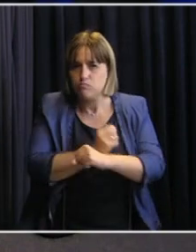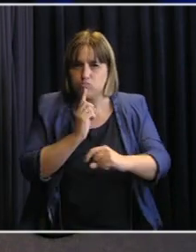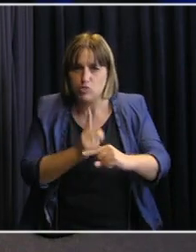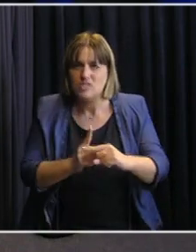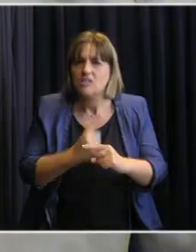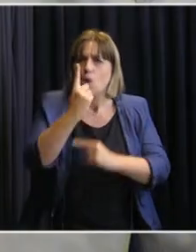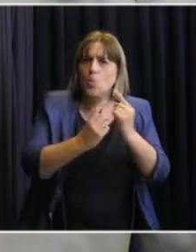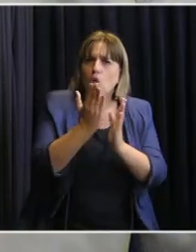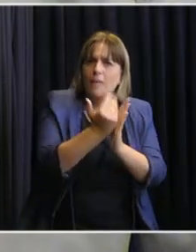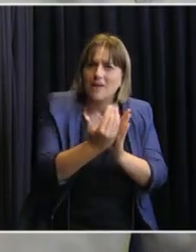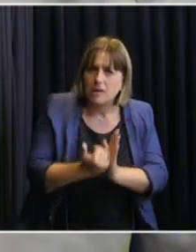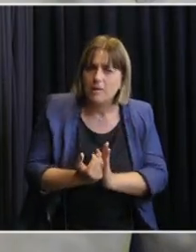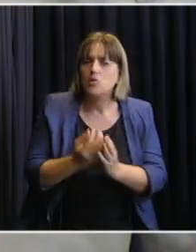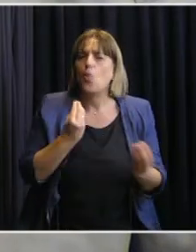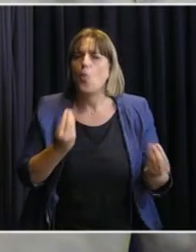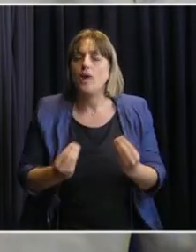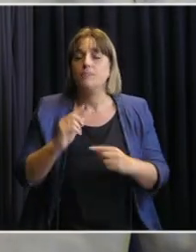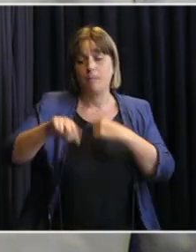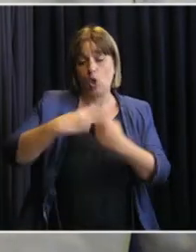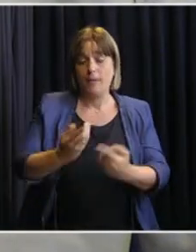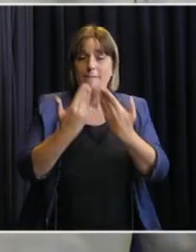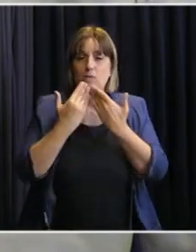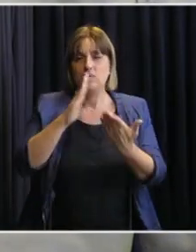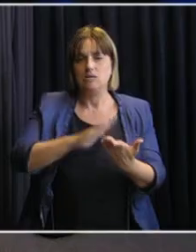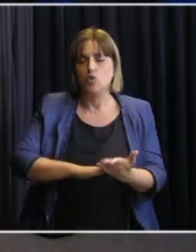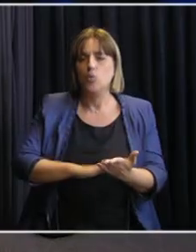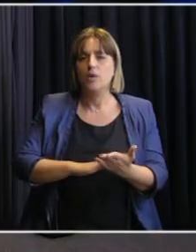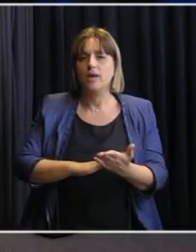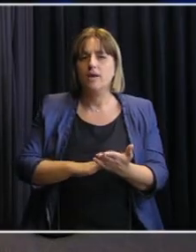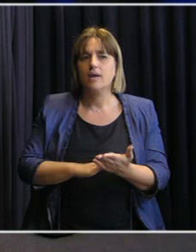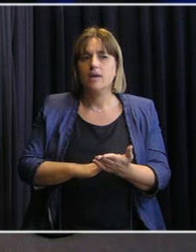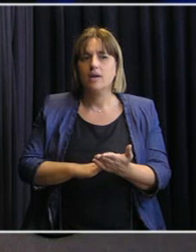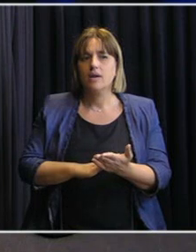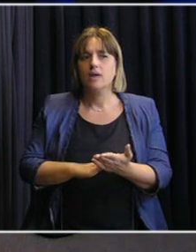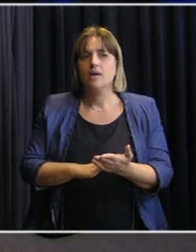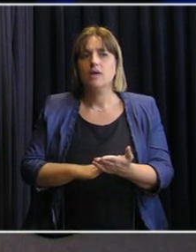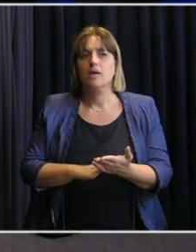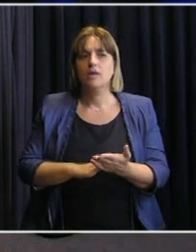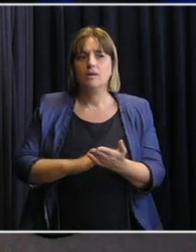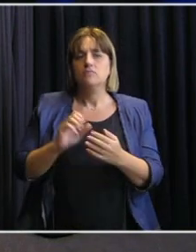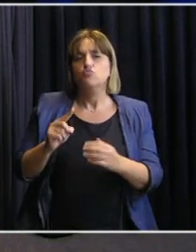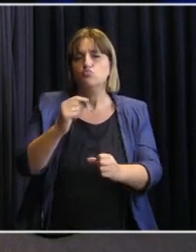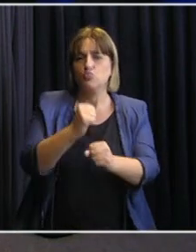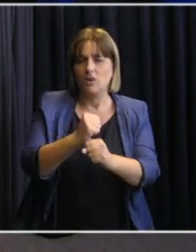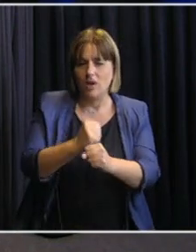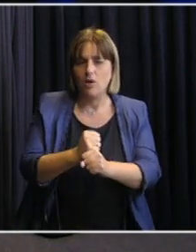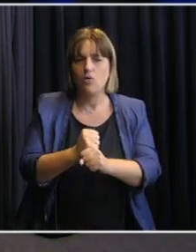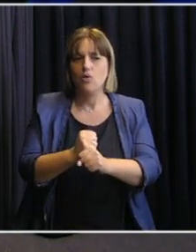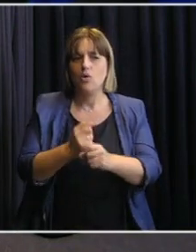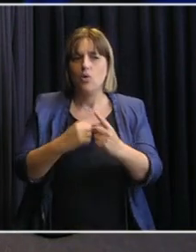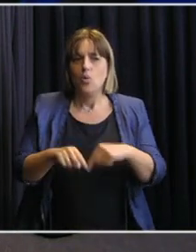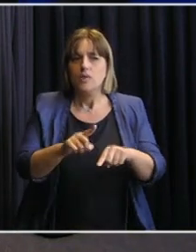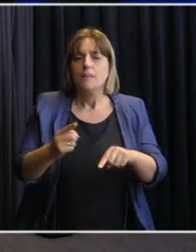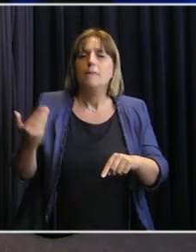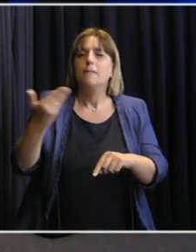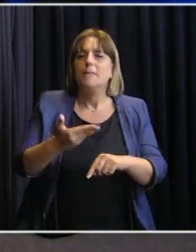departamentos que se han registrado casos, y la otra consulta tiene que ver con el aspecto laboral también. Usted exhorta